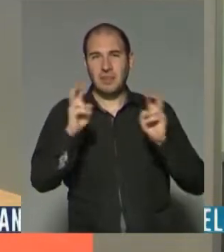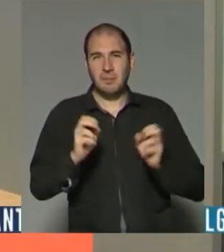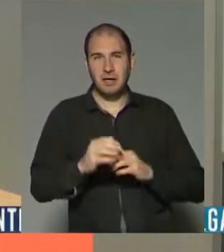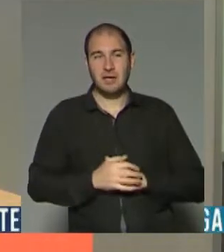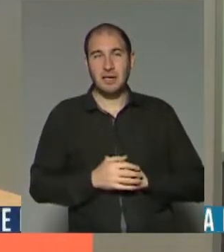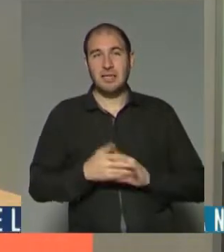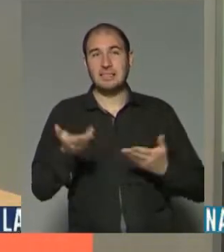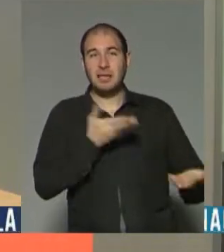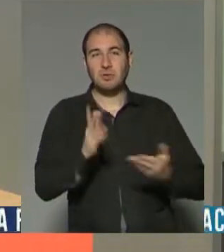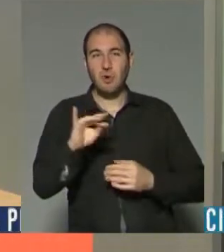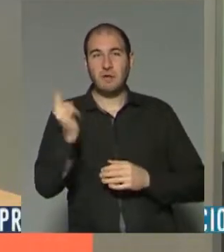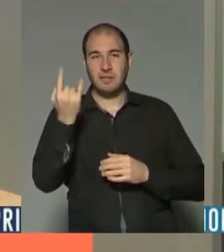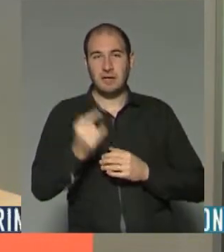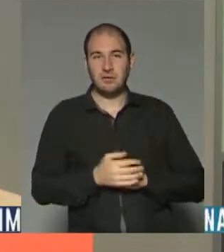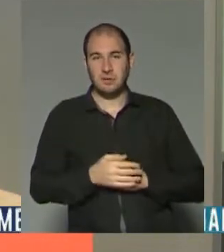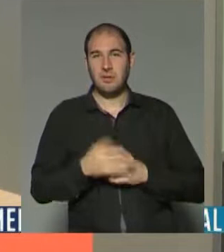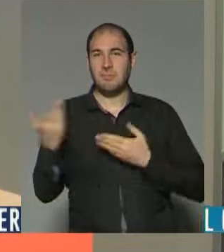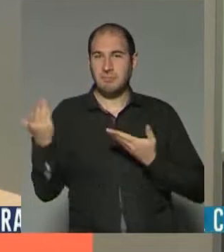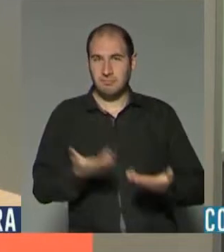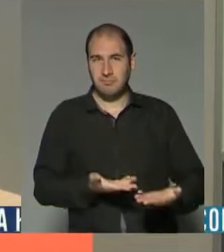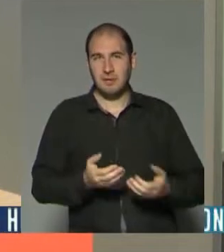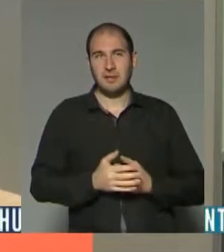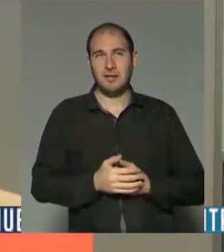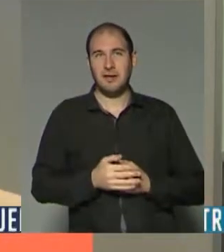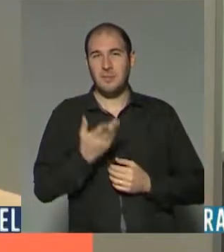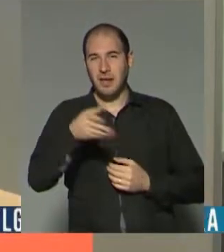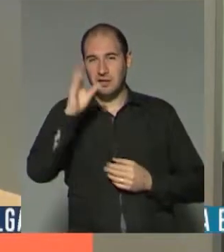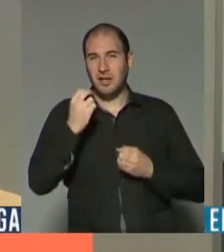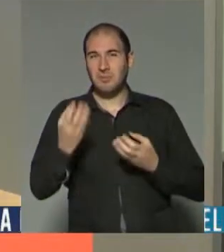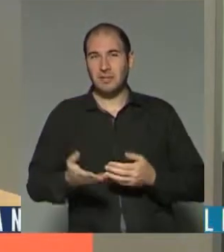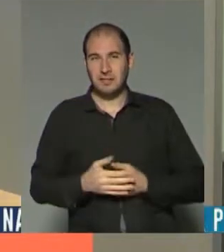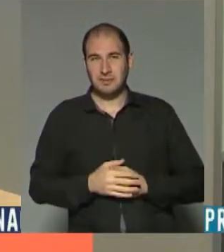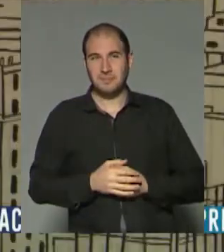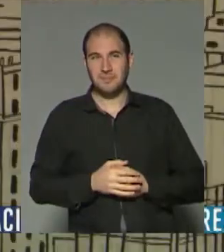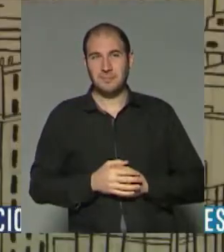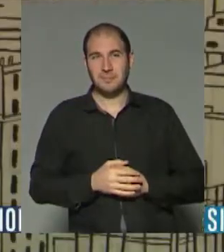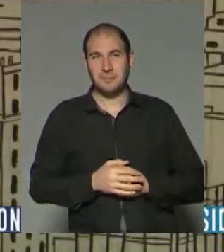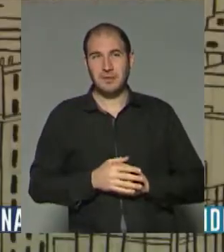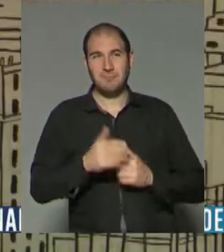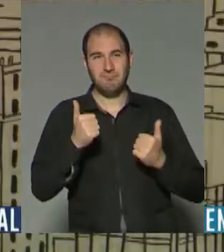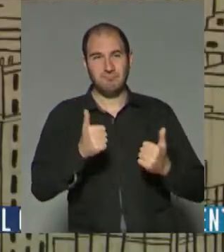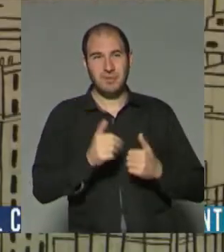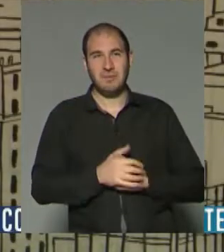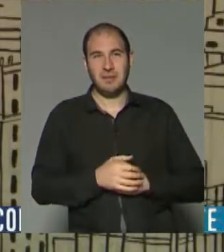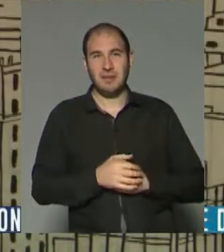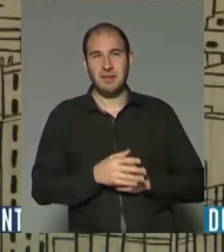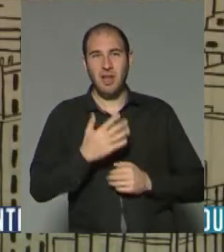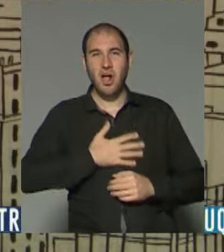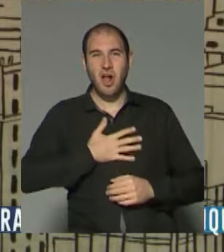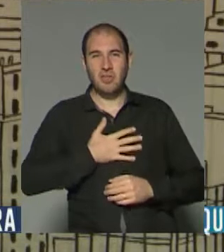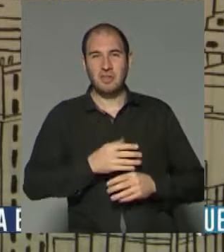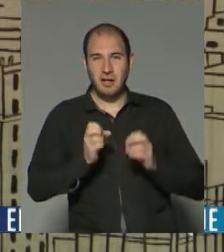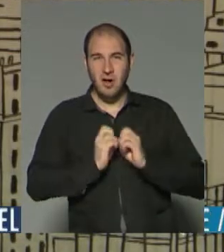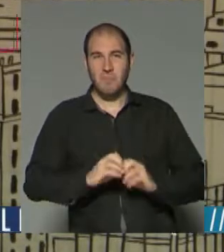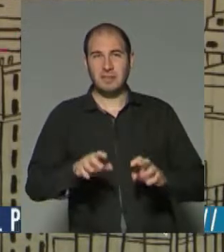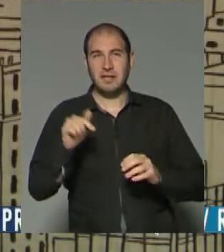de servicios universitarios. Así es que le damos la bienvenida y las buenas noches. ¿Cómo estás, Carolina? Todo muy bien, la verdad, muy contenta de